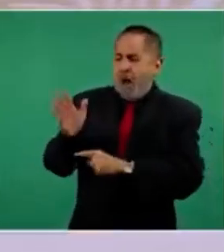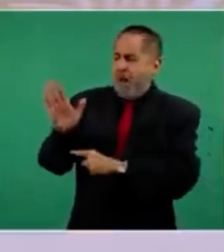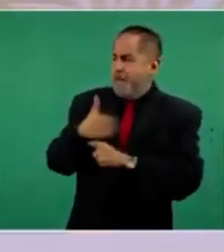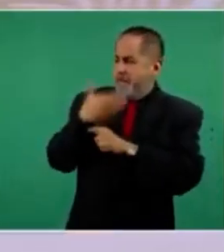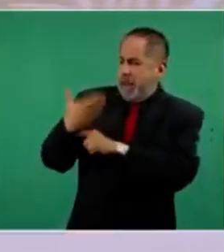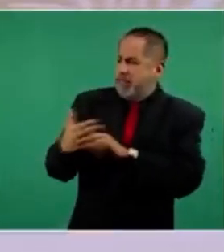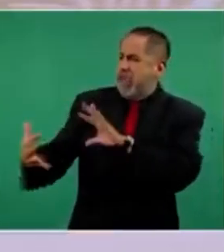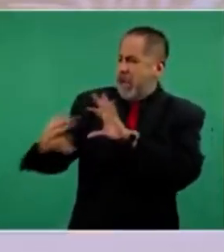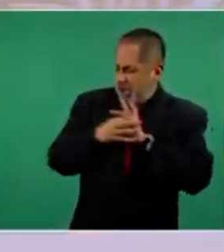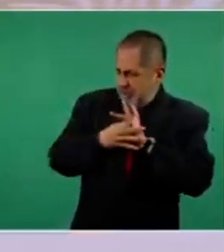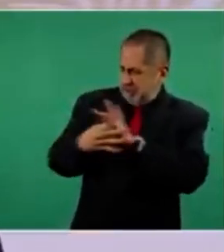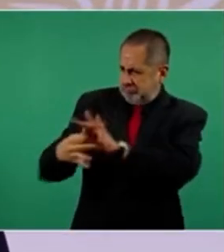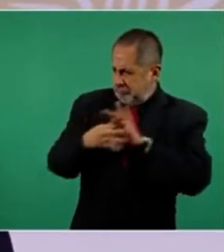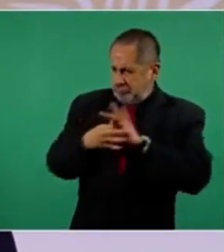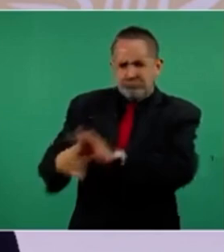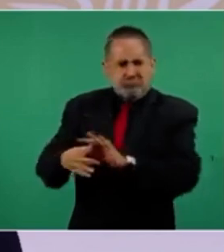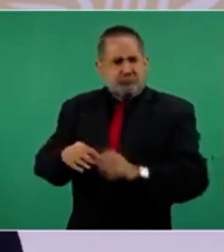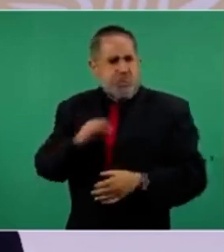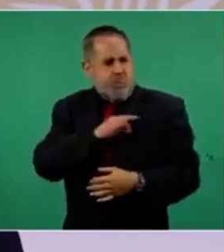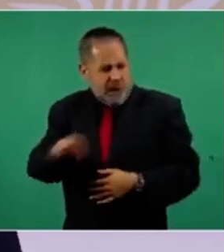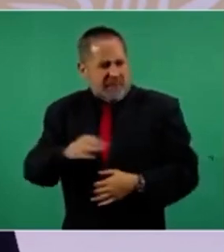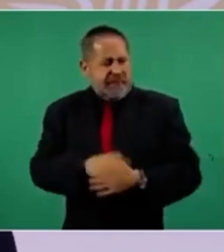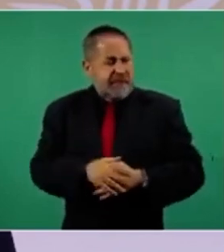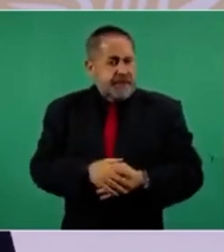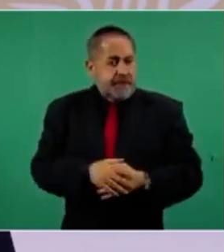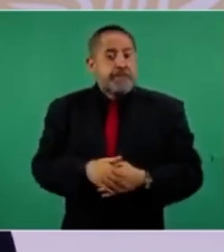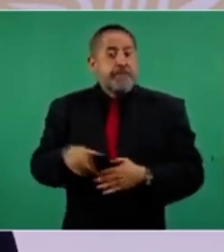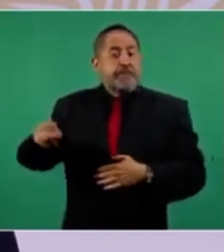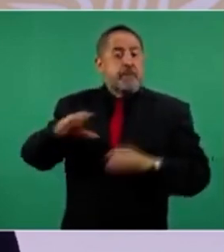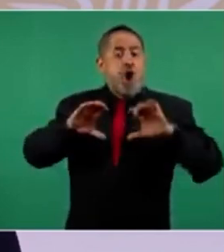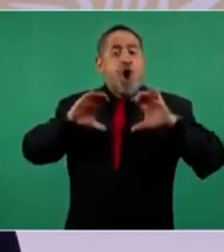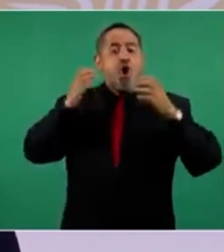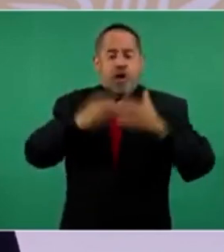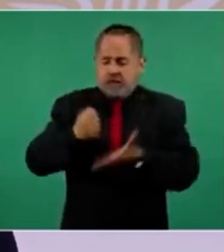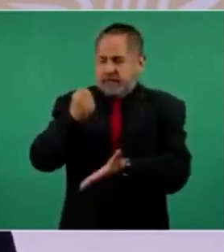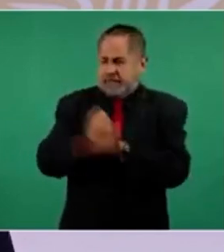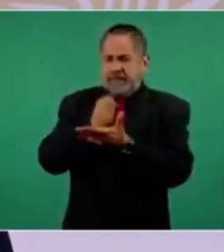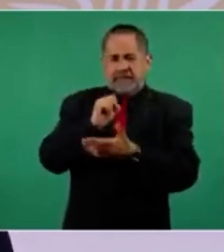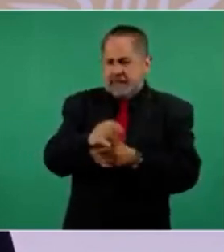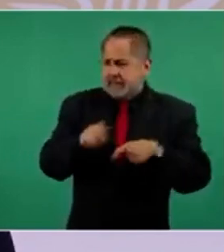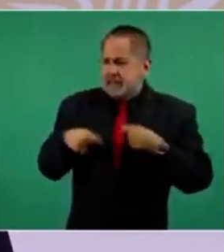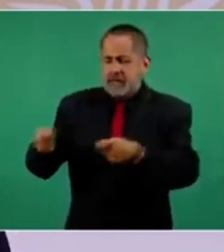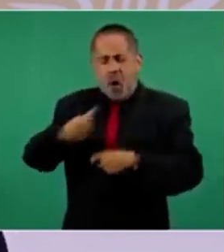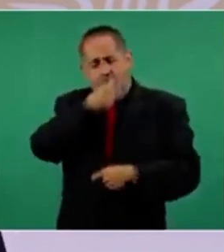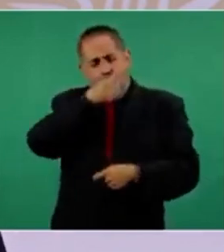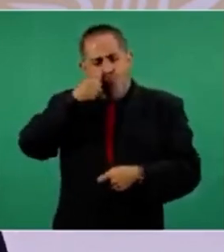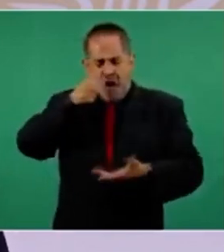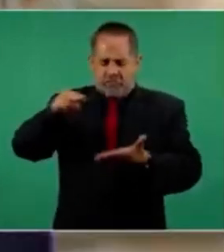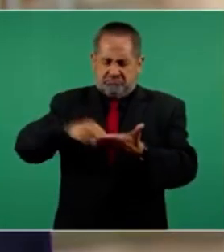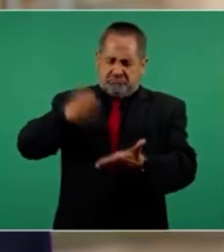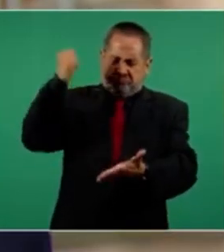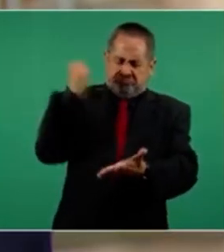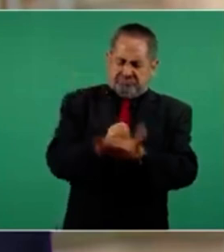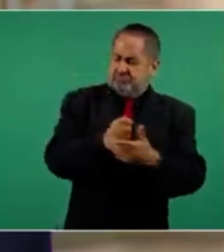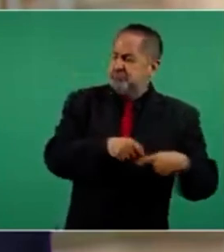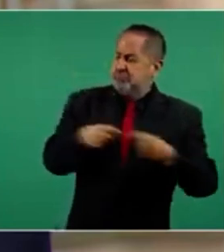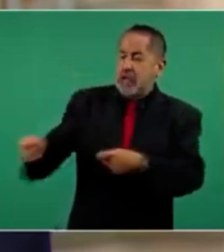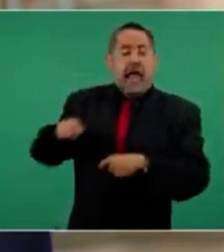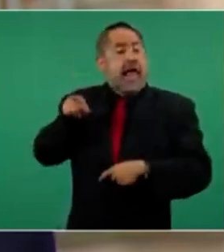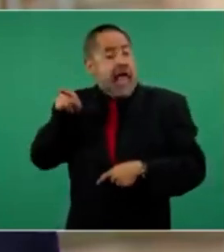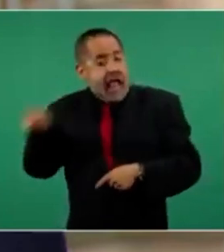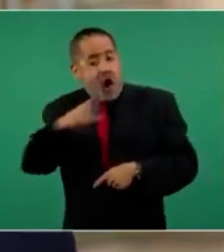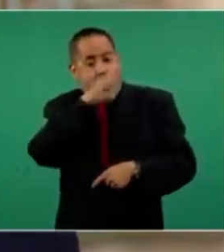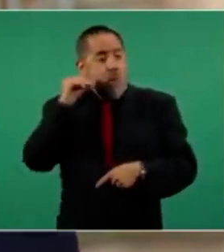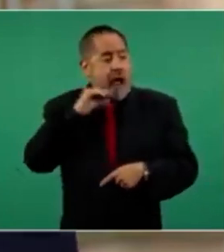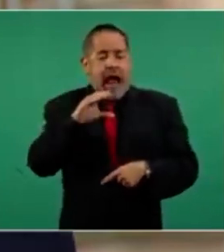la estrella solitaria. Lo aprobó el Congreso, lo sentenció Juárez y lo agradeció Carlos Manuel de Céspedes,